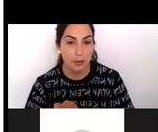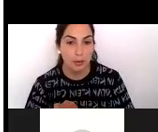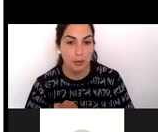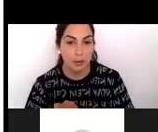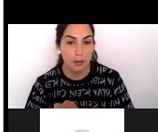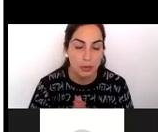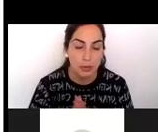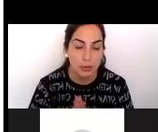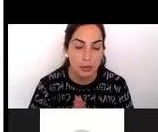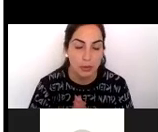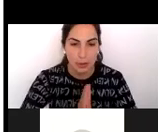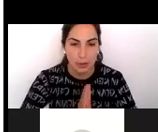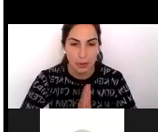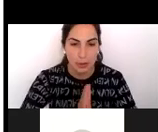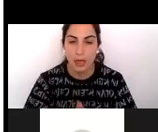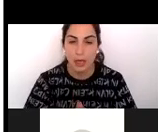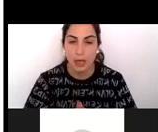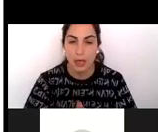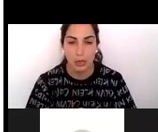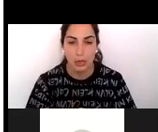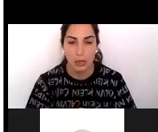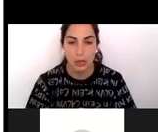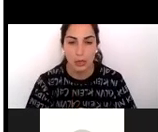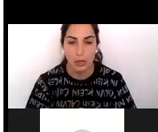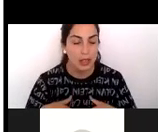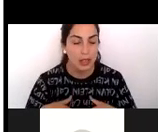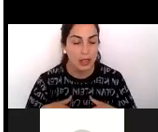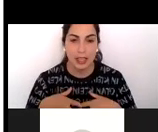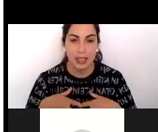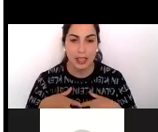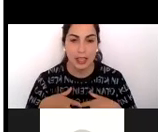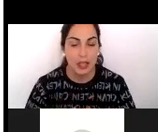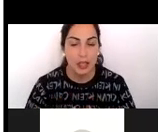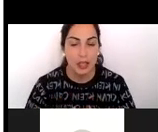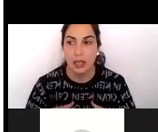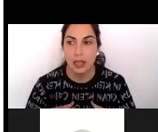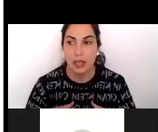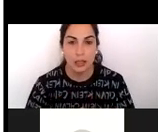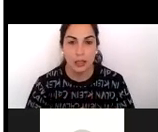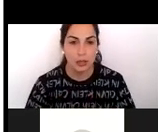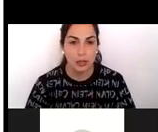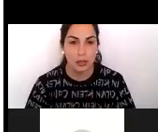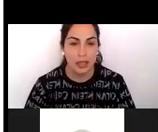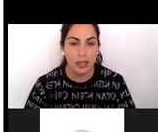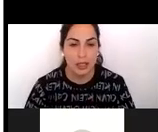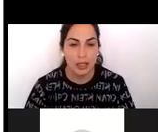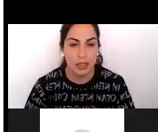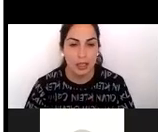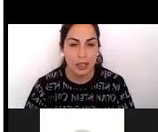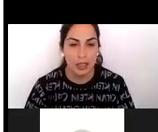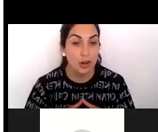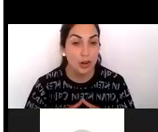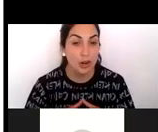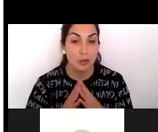ejemplo, en este caso Mercurio, habla mucho de la política, de la economía, la farándula, y